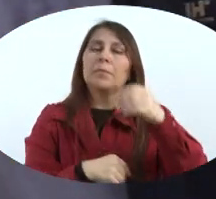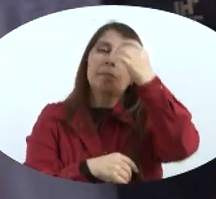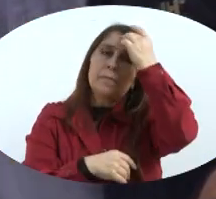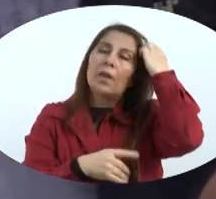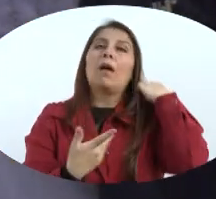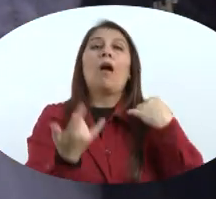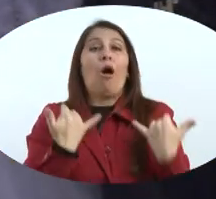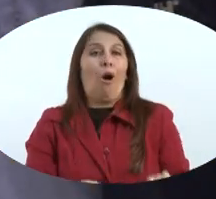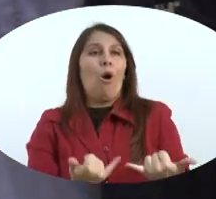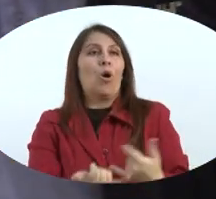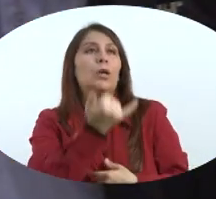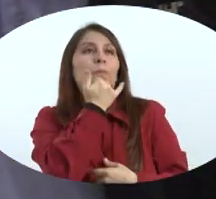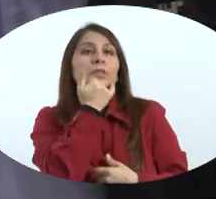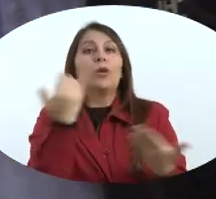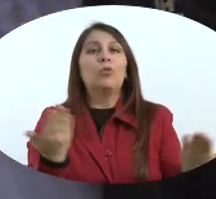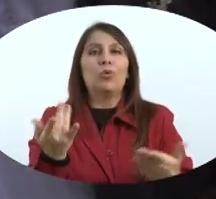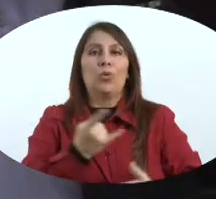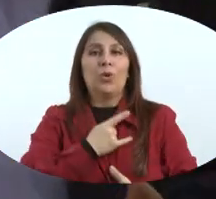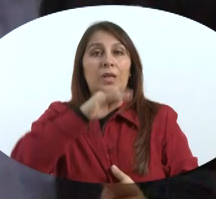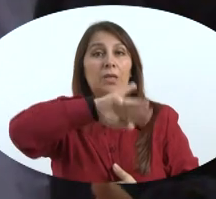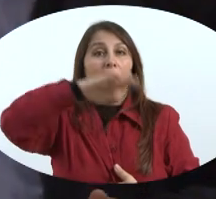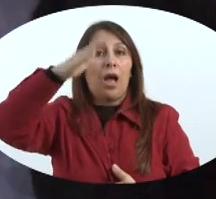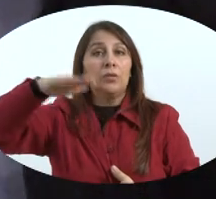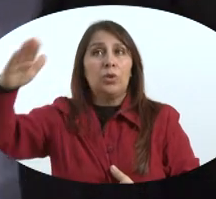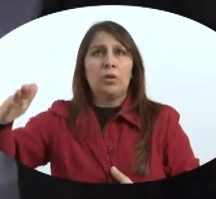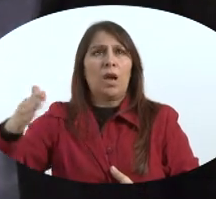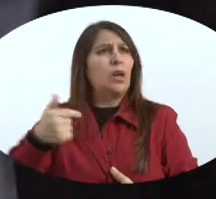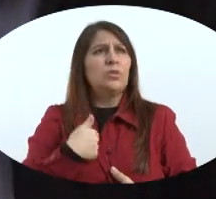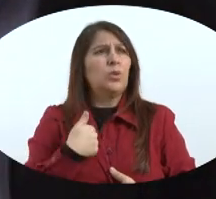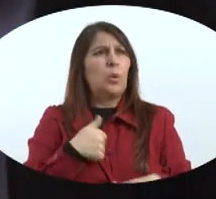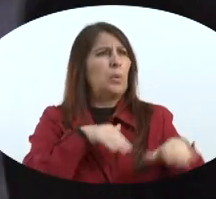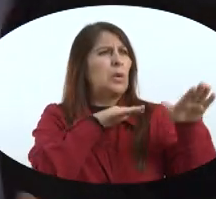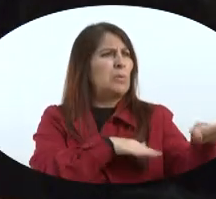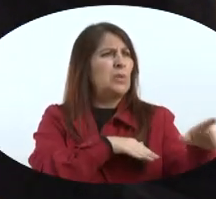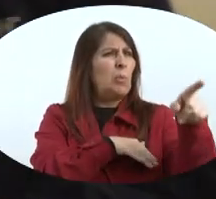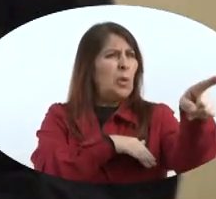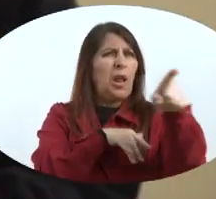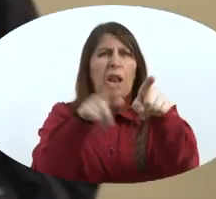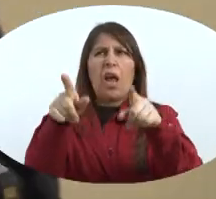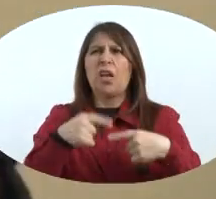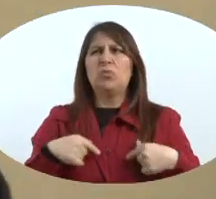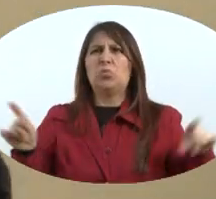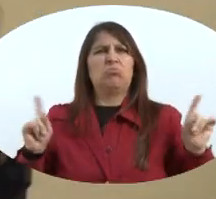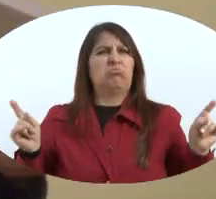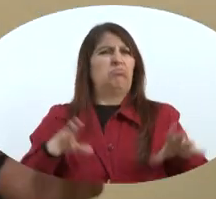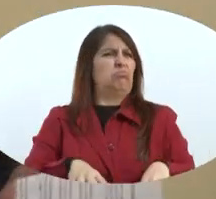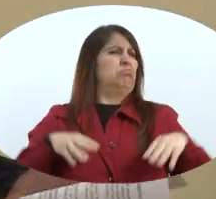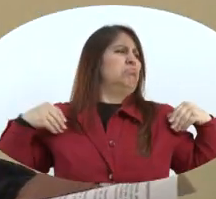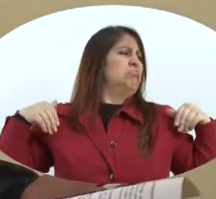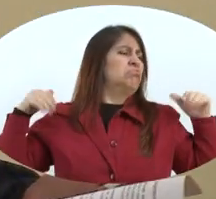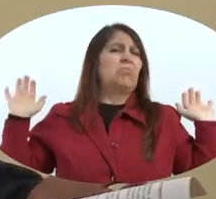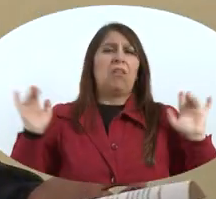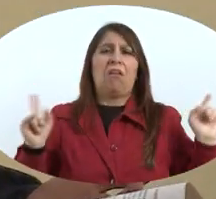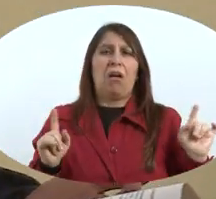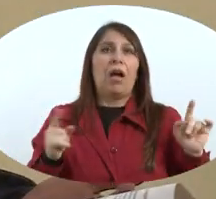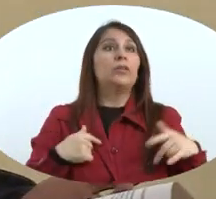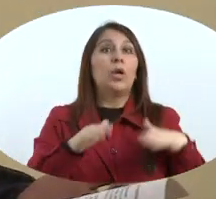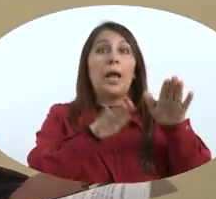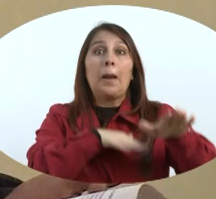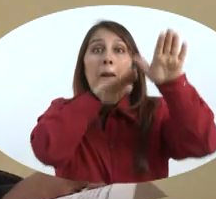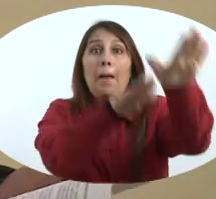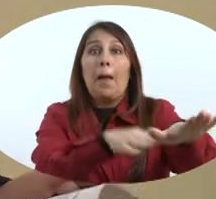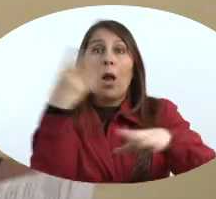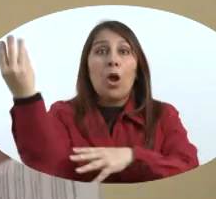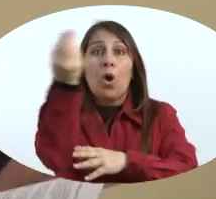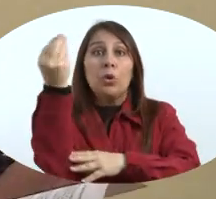como pasa hoy en la universidad de antioquia porque yo no me siento representado por nadie luego no hay representación ante el consejo superior